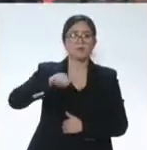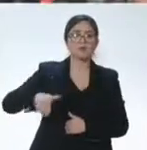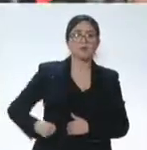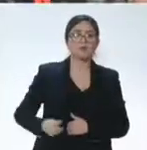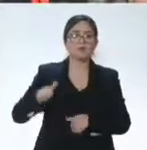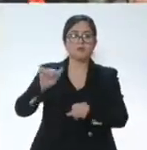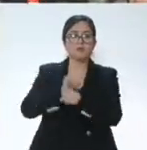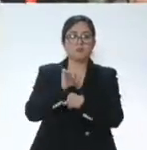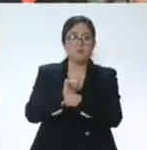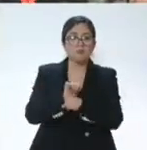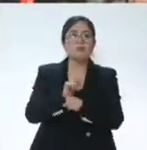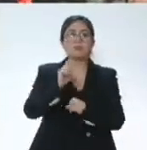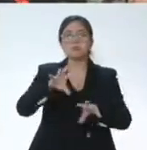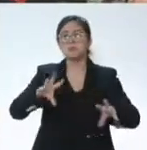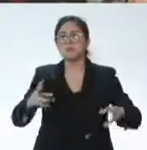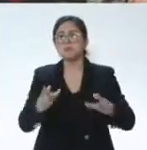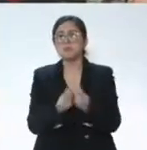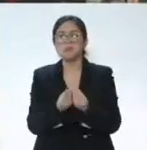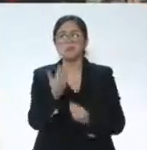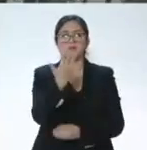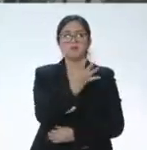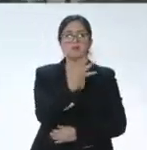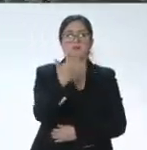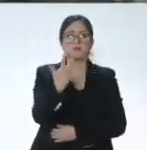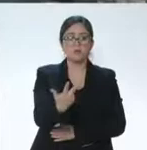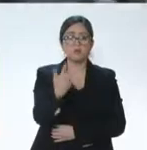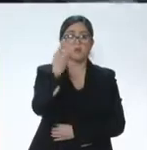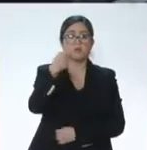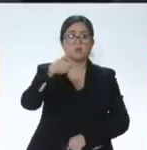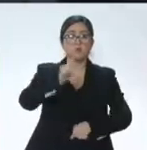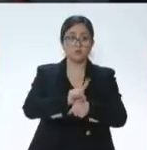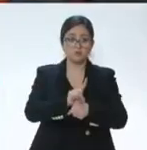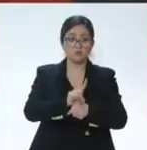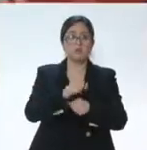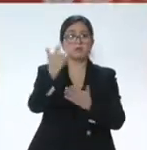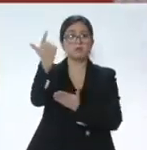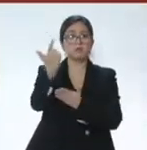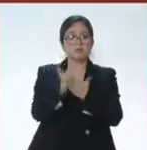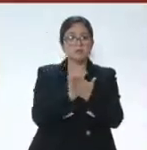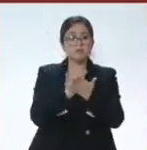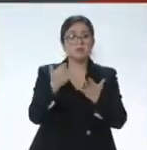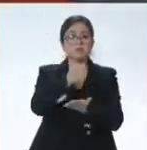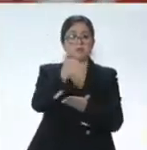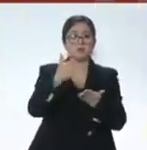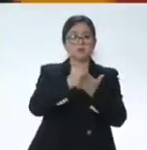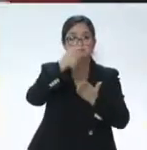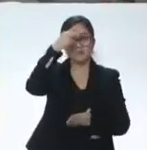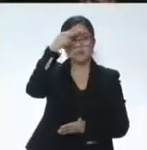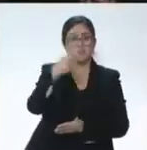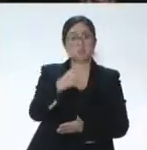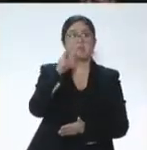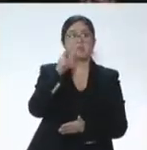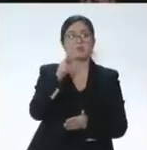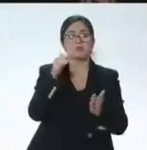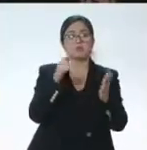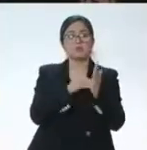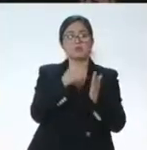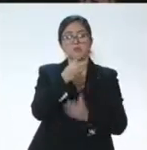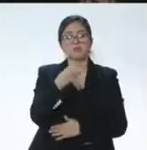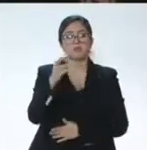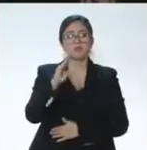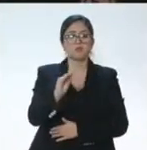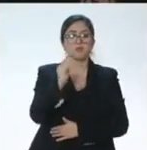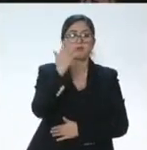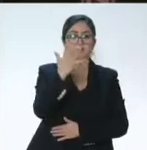Eso significa que en promedio se registraban 58 al día. De acuerdo a los datos abiertos de la Ciudad de México, 18.395 de